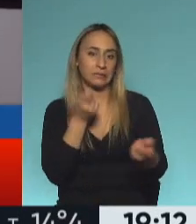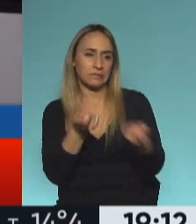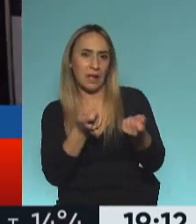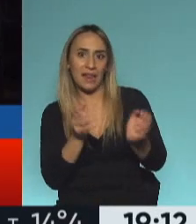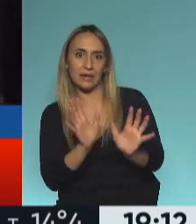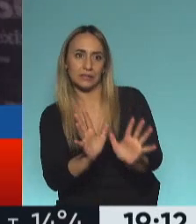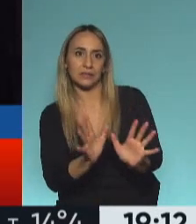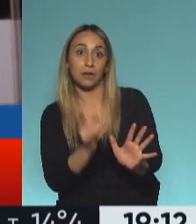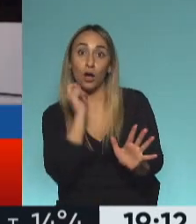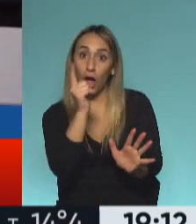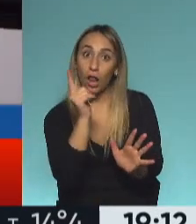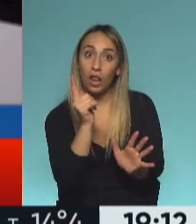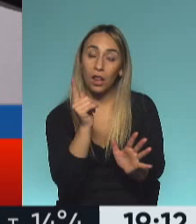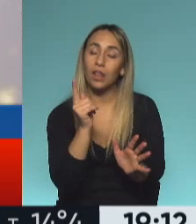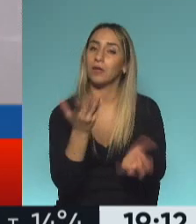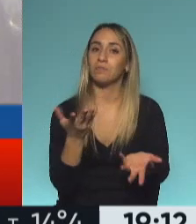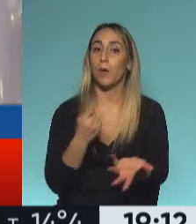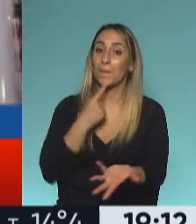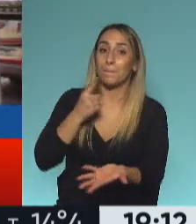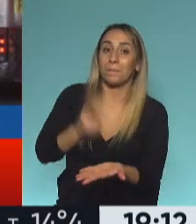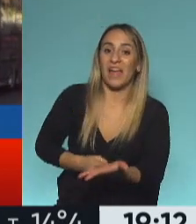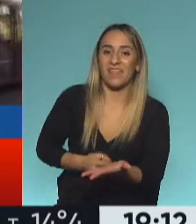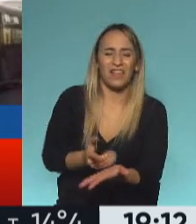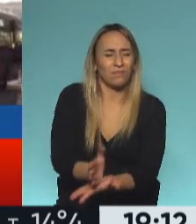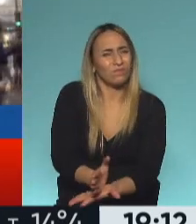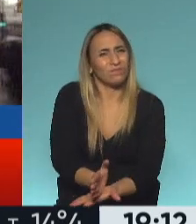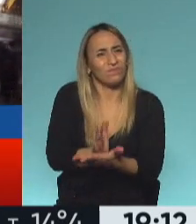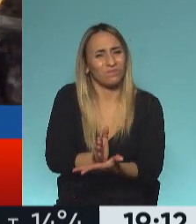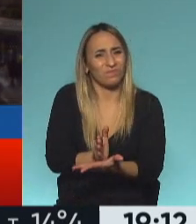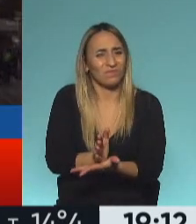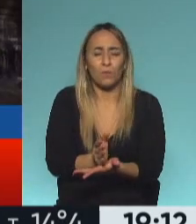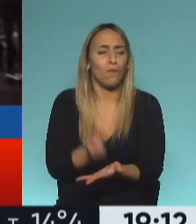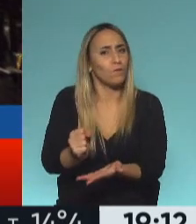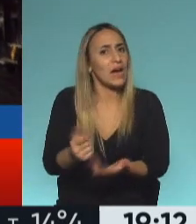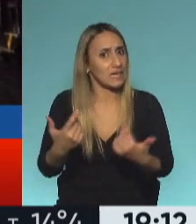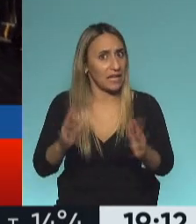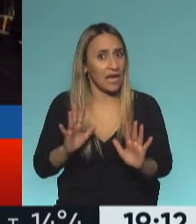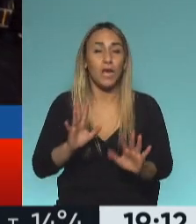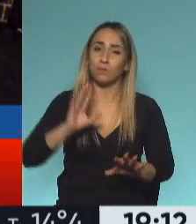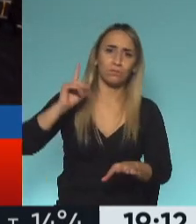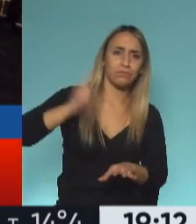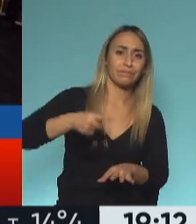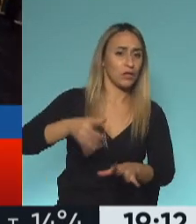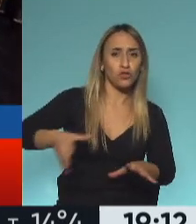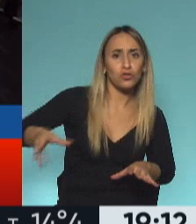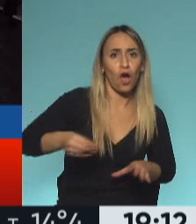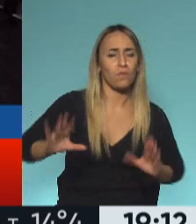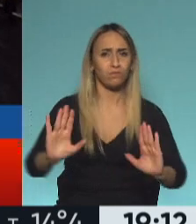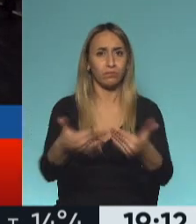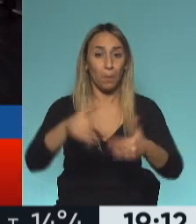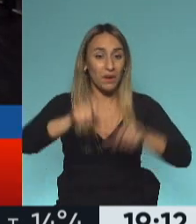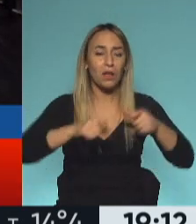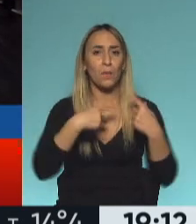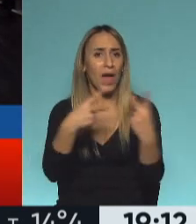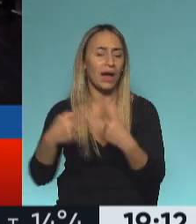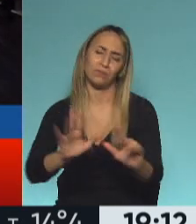esto, es mediante una medida brusca, una medida de shock. Cerrar todo, impedir la movilización de la gente de un lado